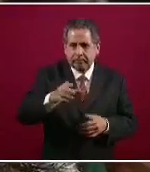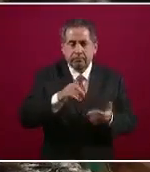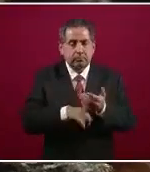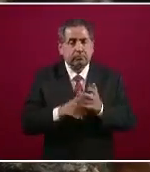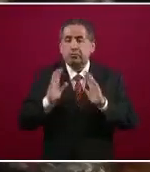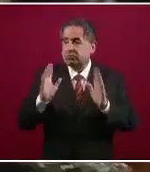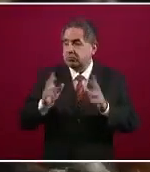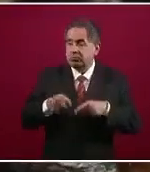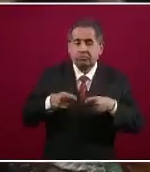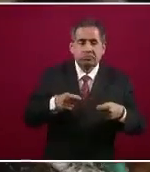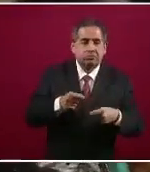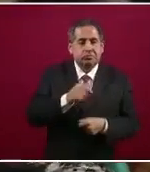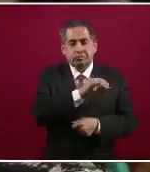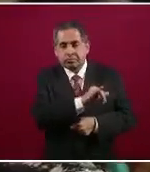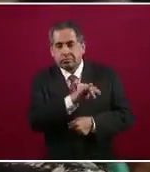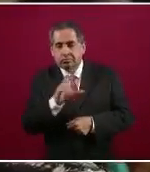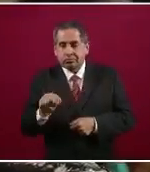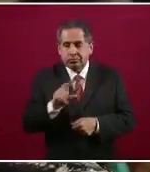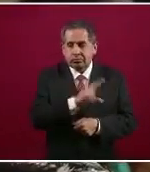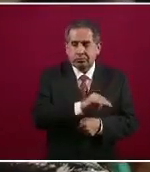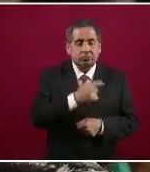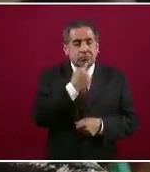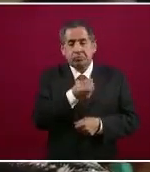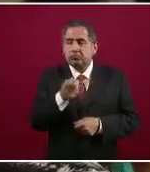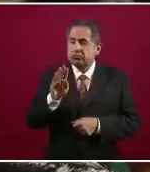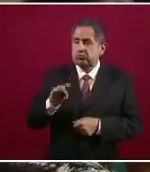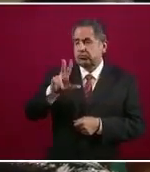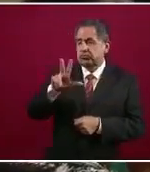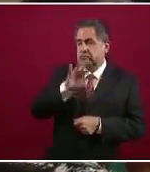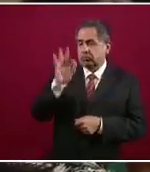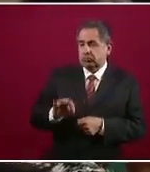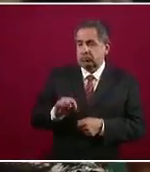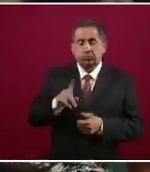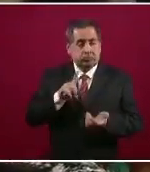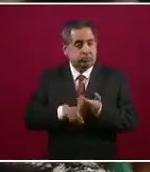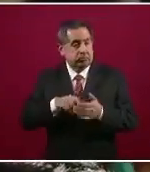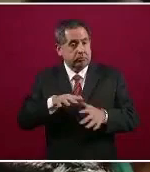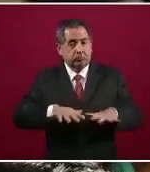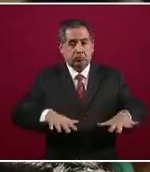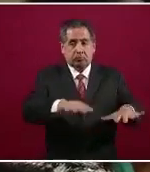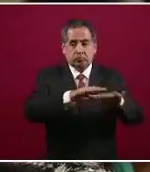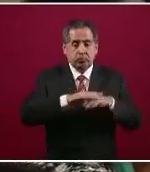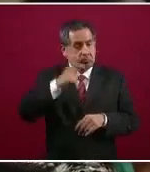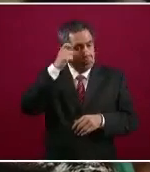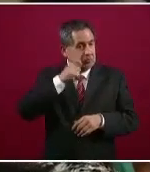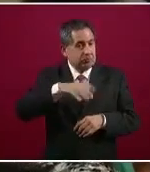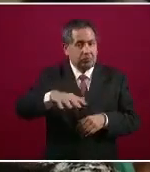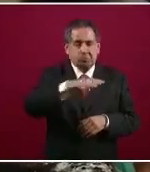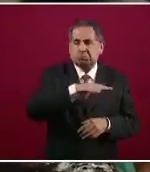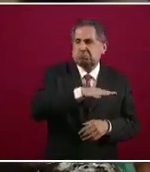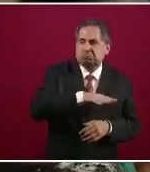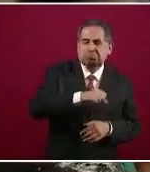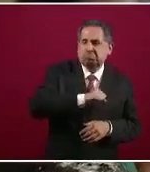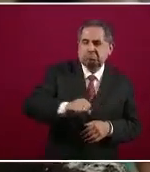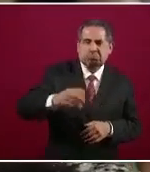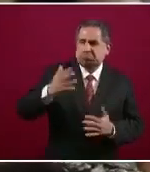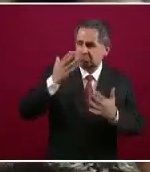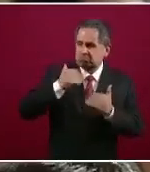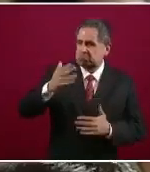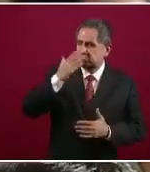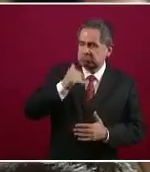ya se logró otorgar el 98% de los fertilizantes. Sin embargo, en Guerrero pues ha habido una resistencia, afirman que no.